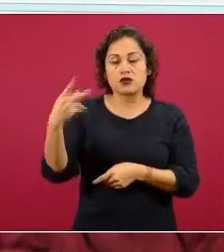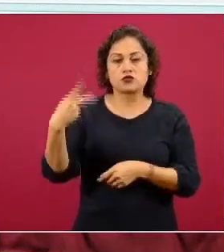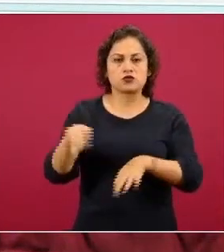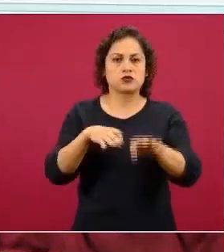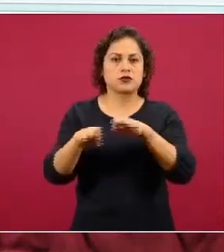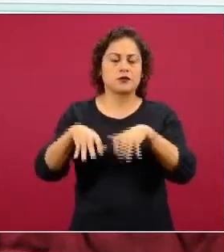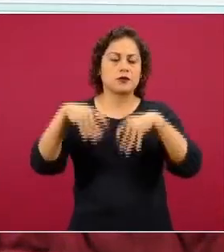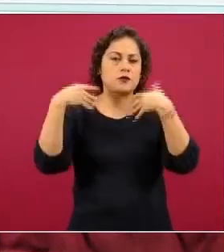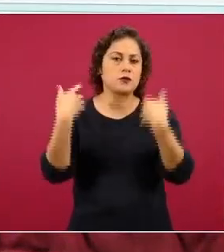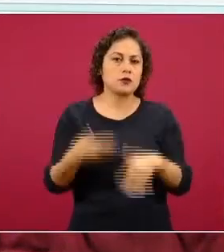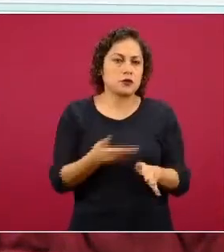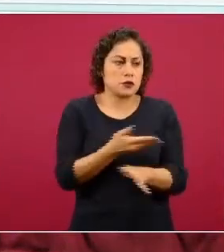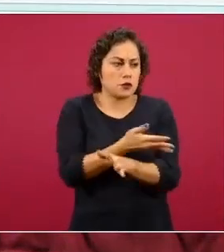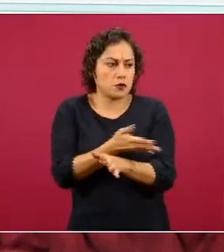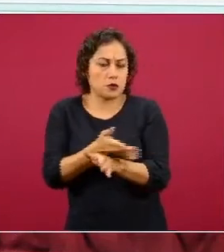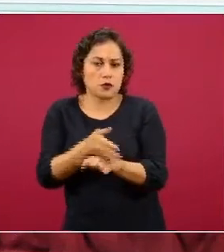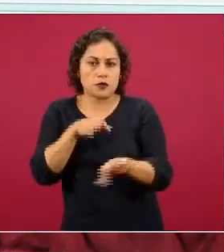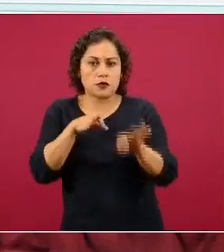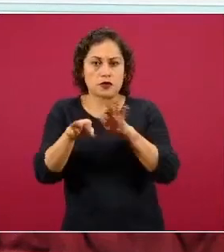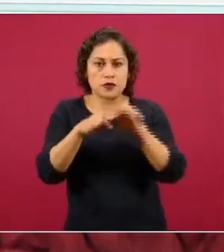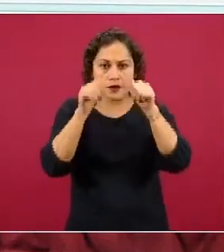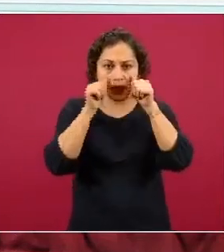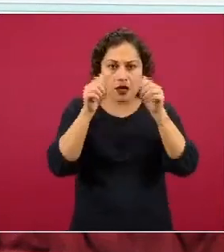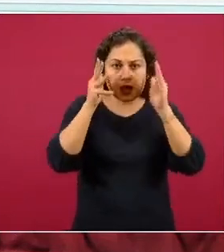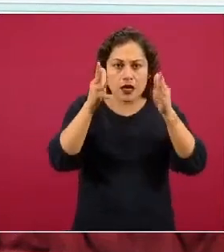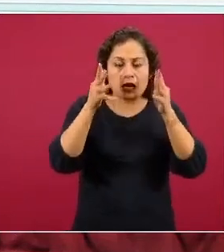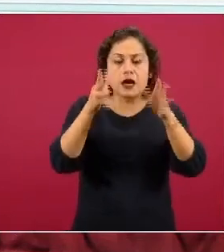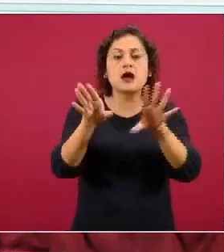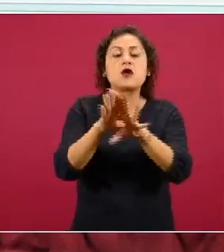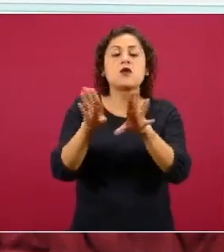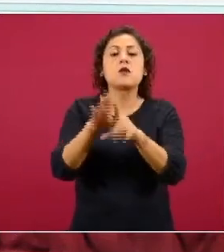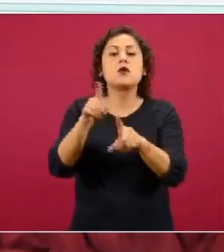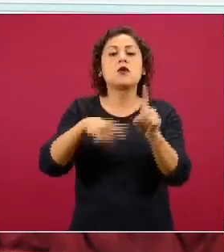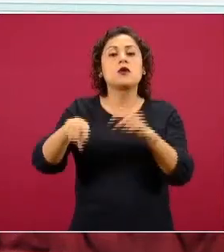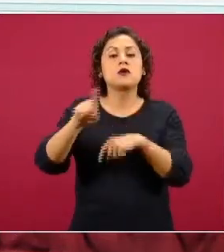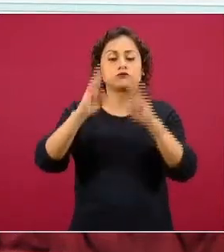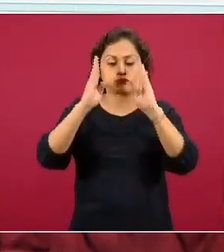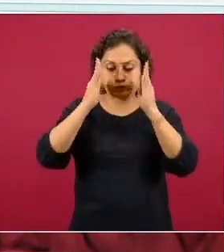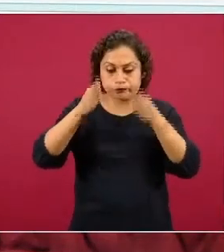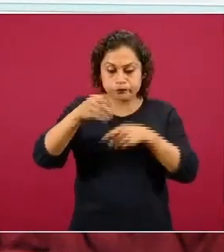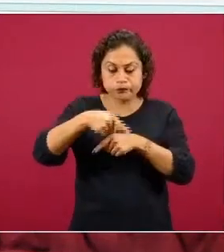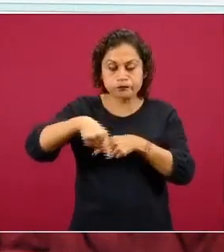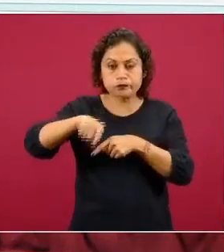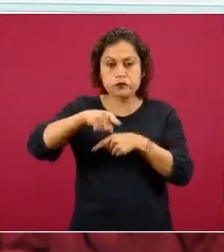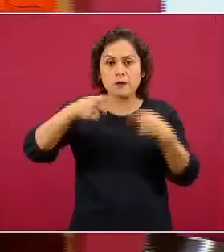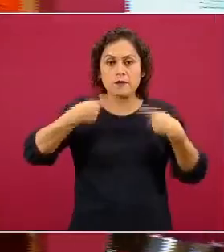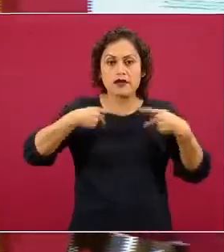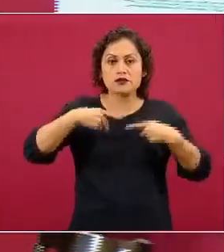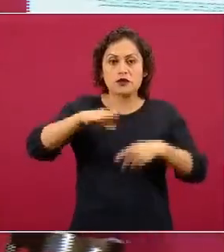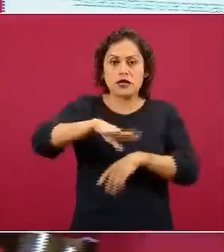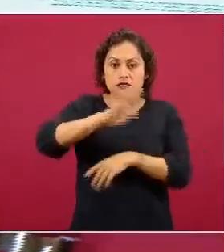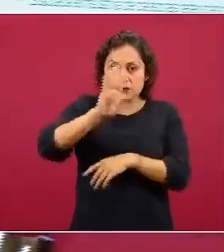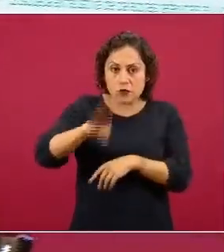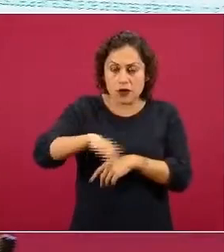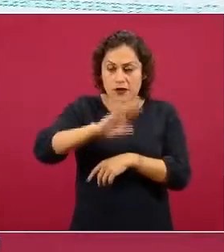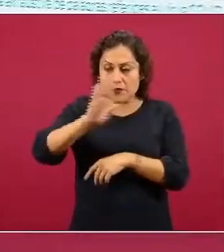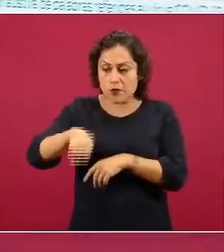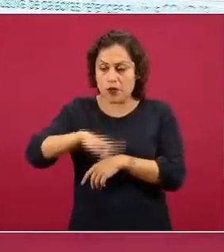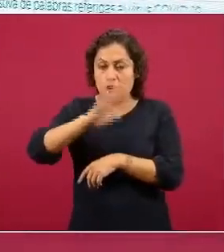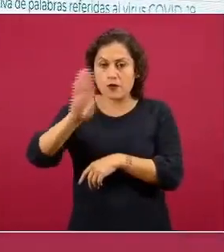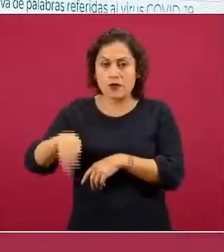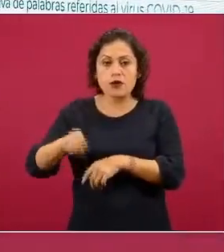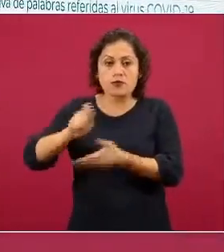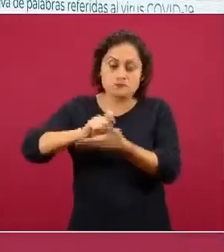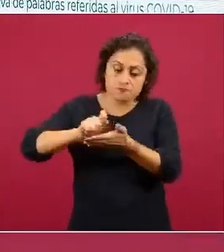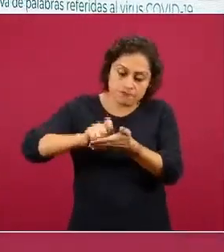semanas y el próximo año de ir haciendo las adjudicaciones de todas estas defunciones con estas actas, en